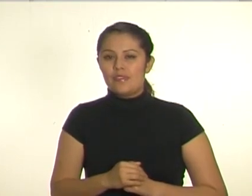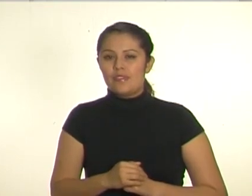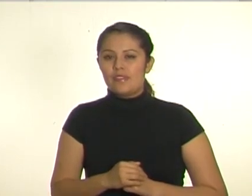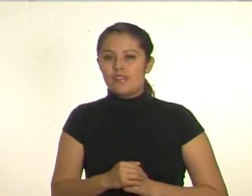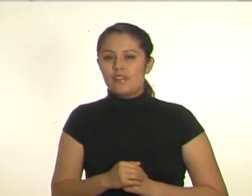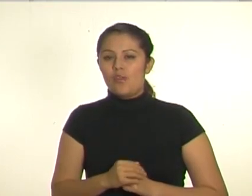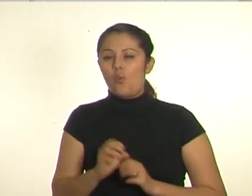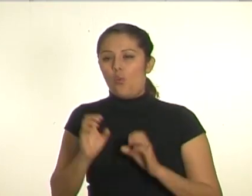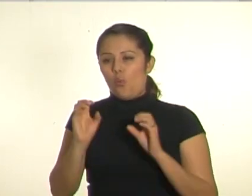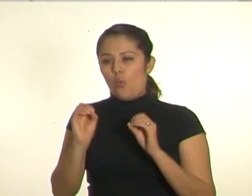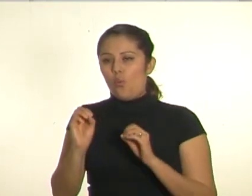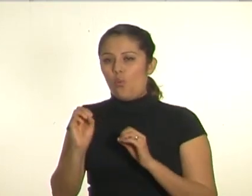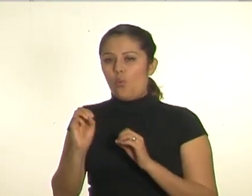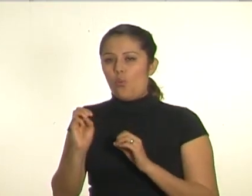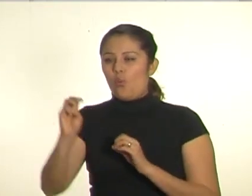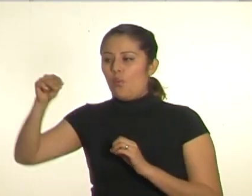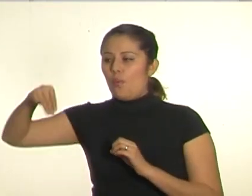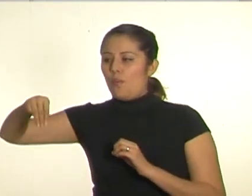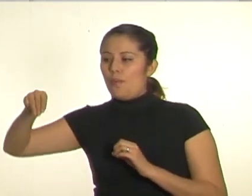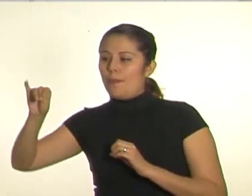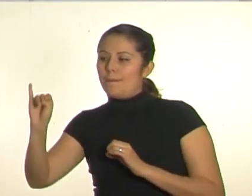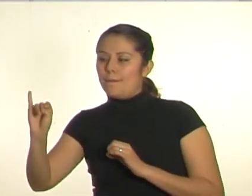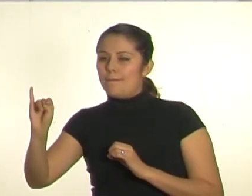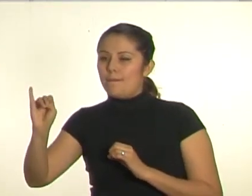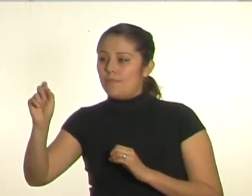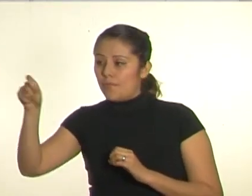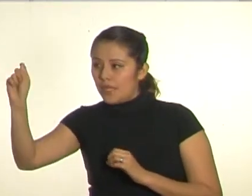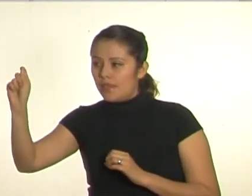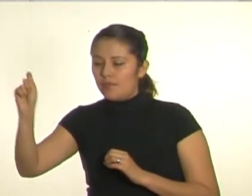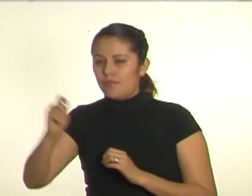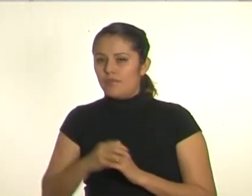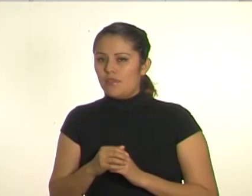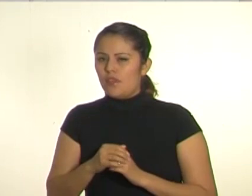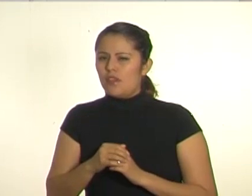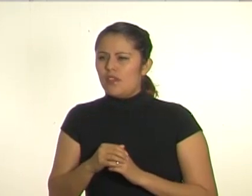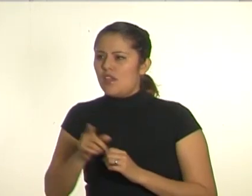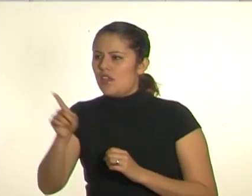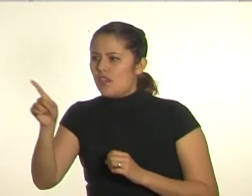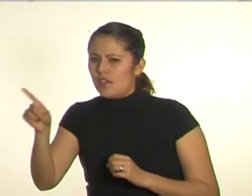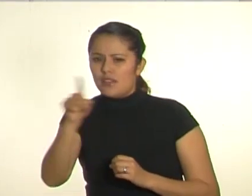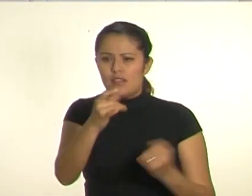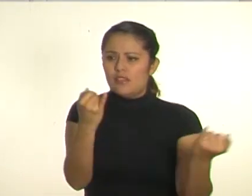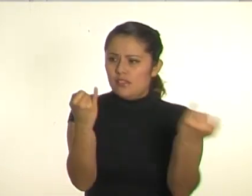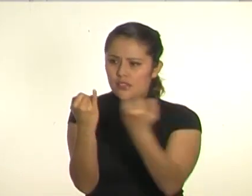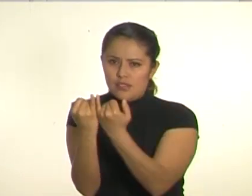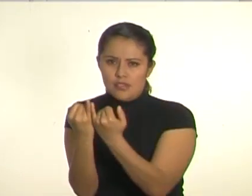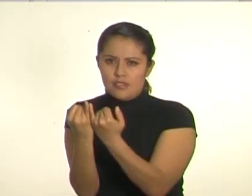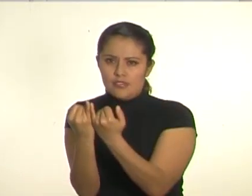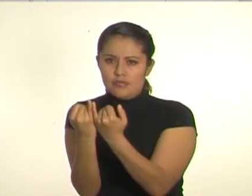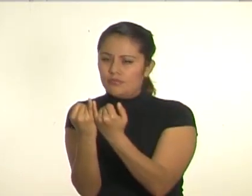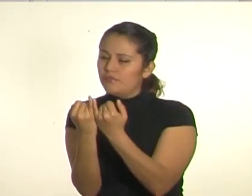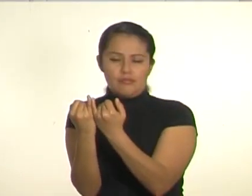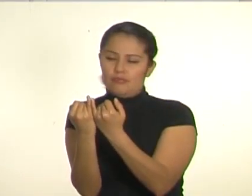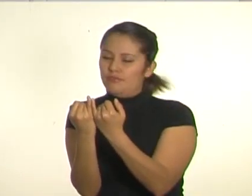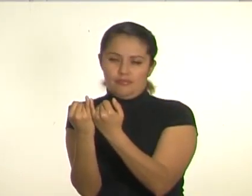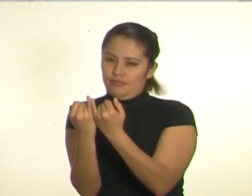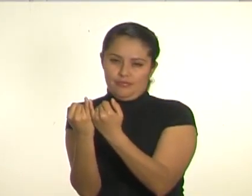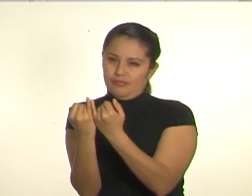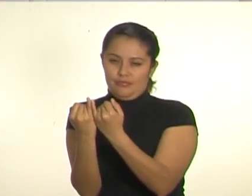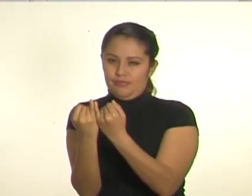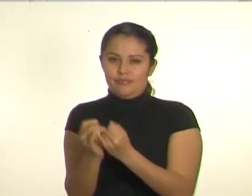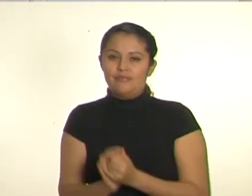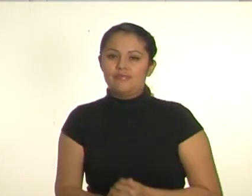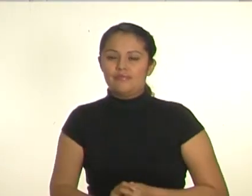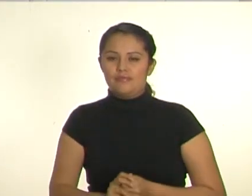ni. ¿Sale? No se puede utilizar la coma cuando va precedido de alguna de estas.